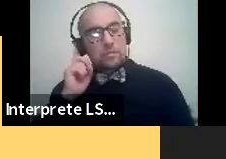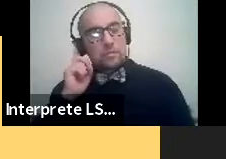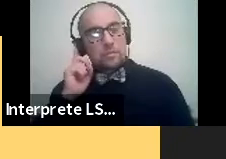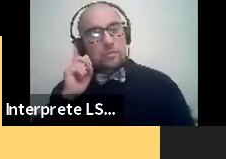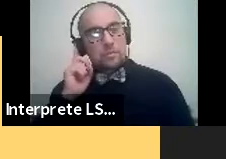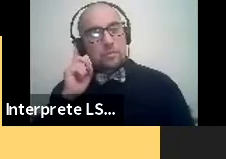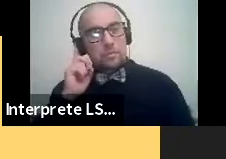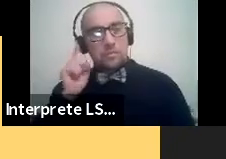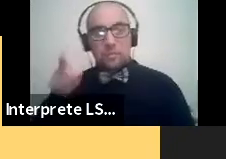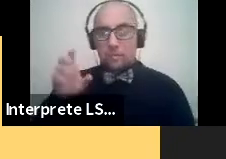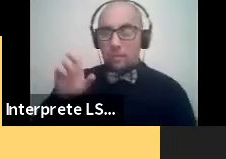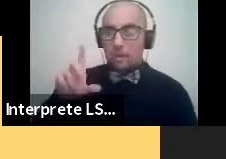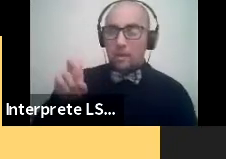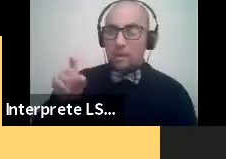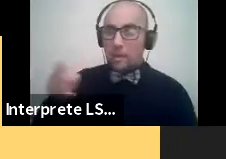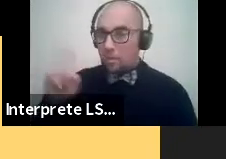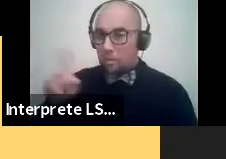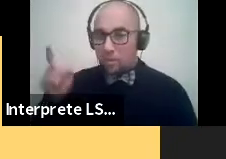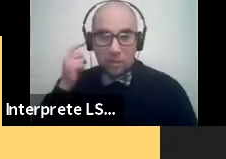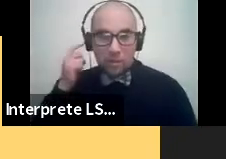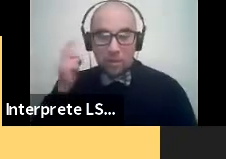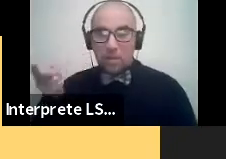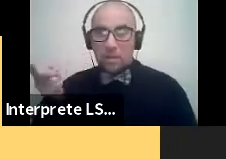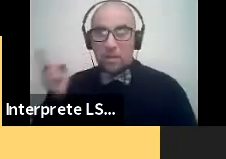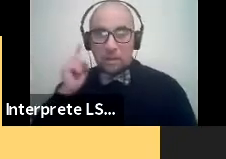Evelyn, no te escuchas.